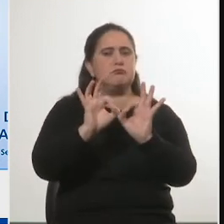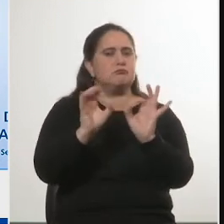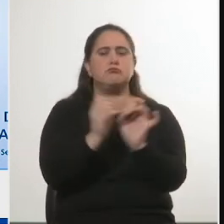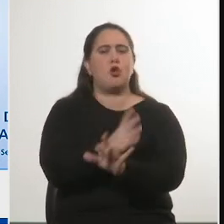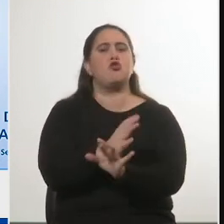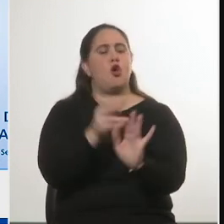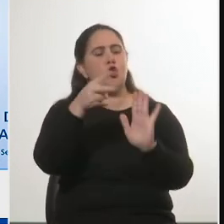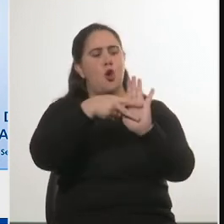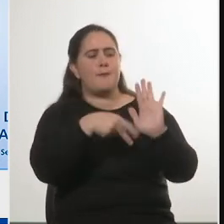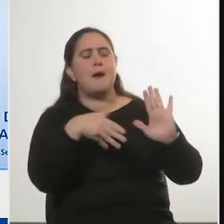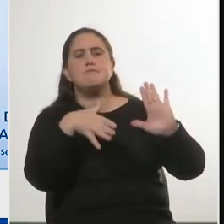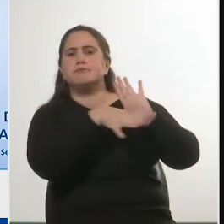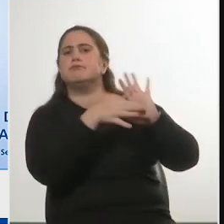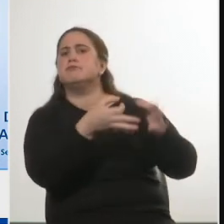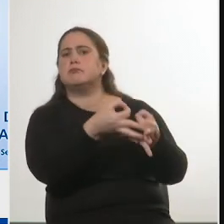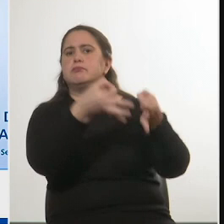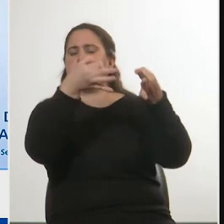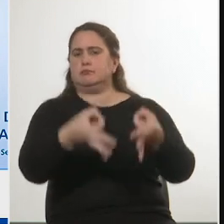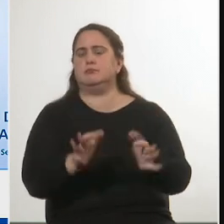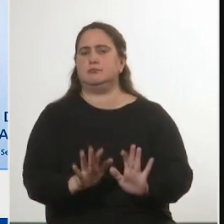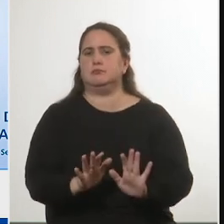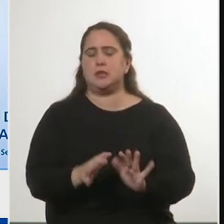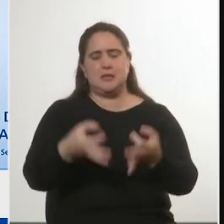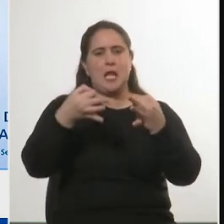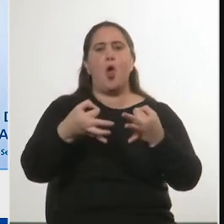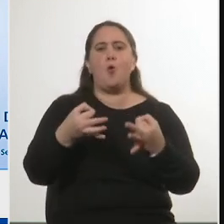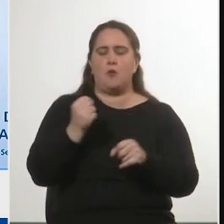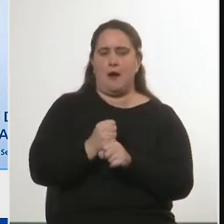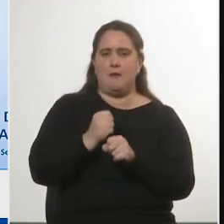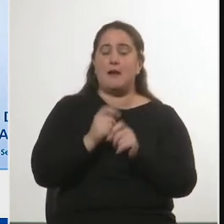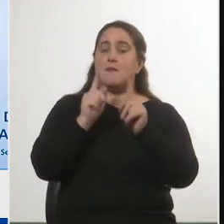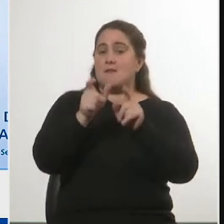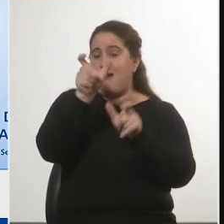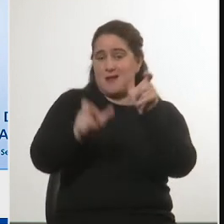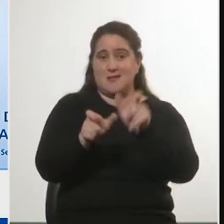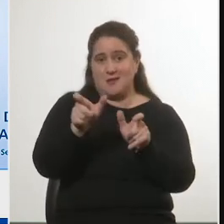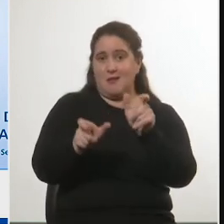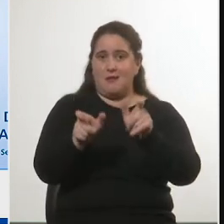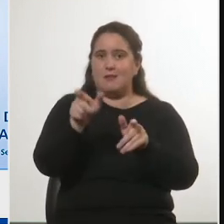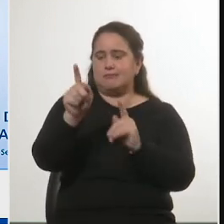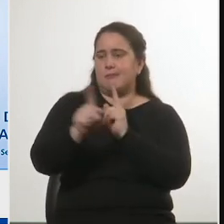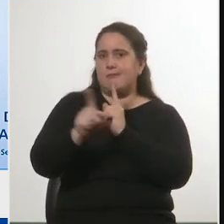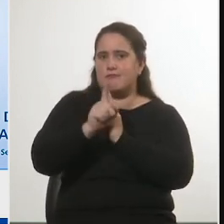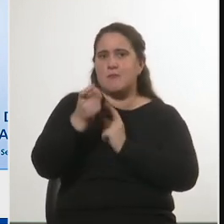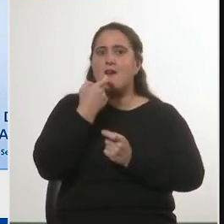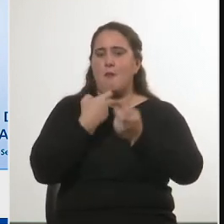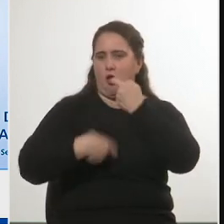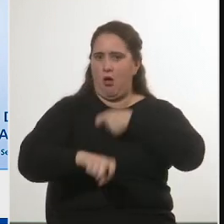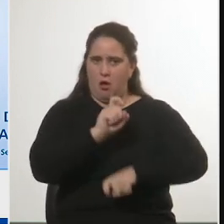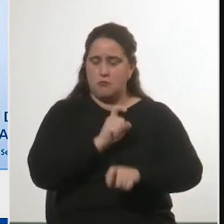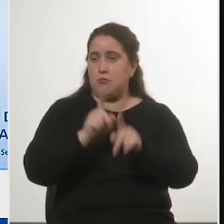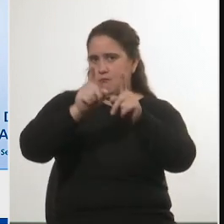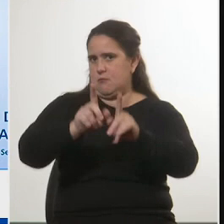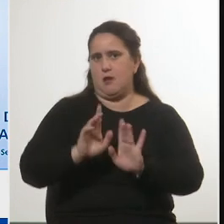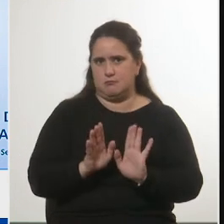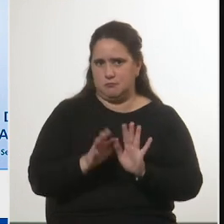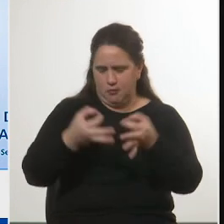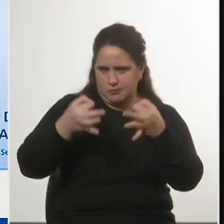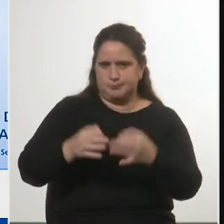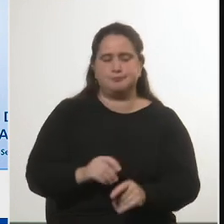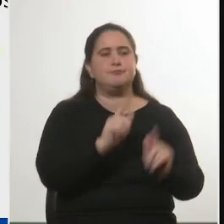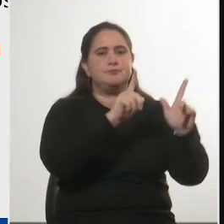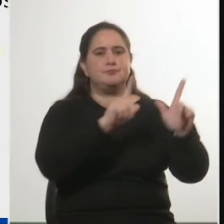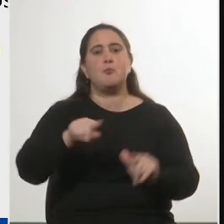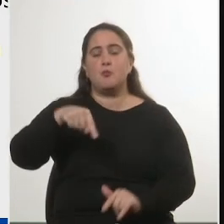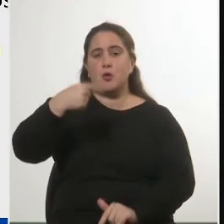la normativa y trabajando de manera segura. Lo mismo sucede con los pacientes en hemodiálisis de agudo. En la